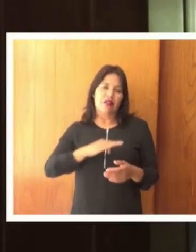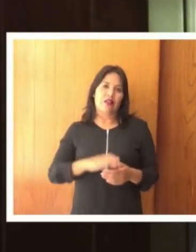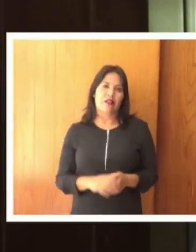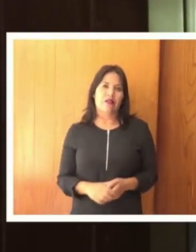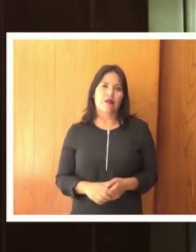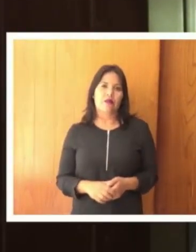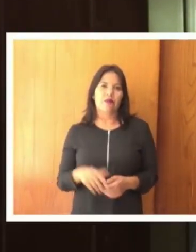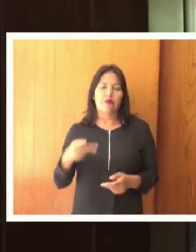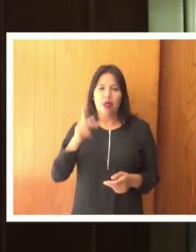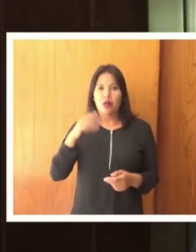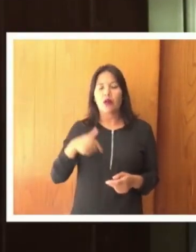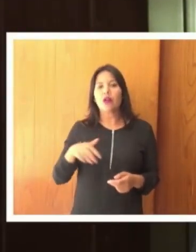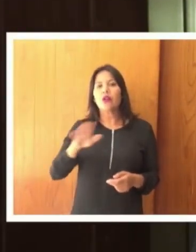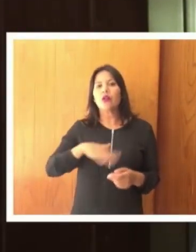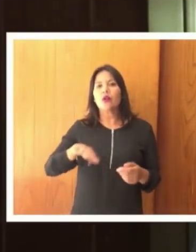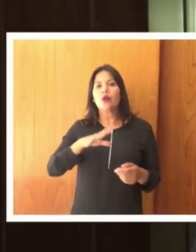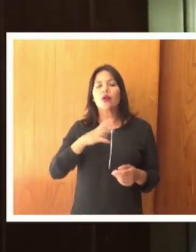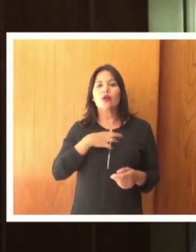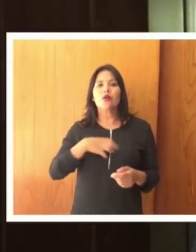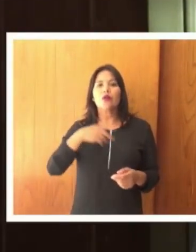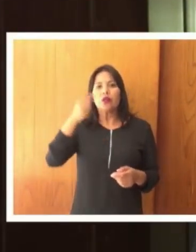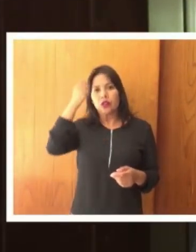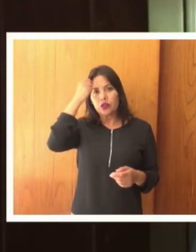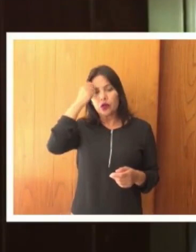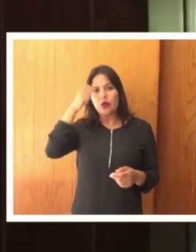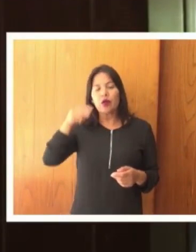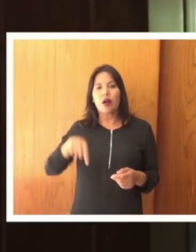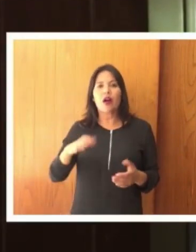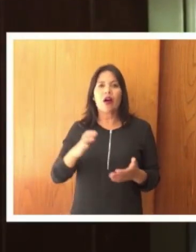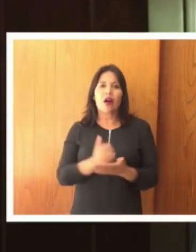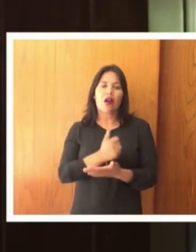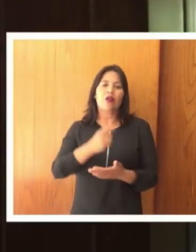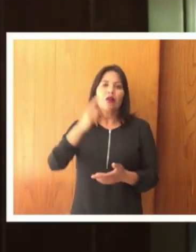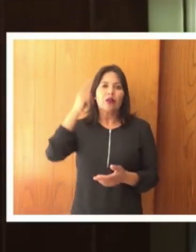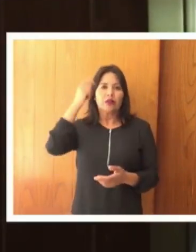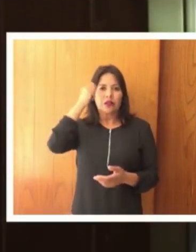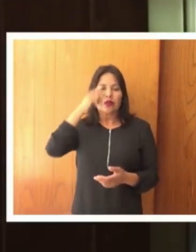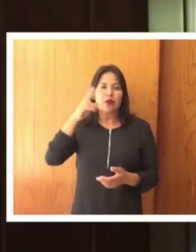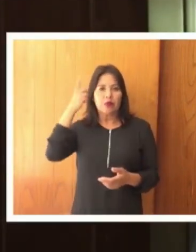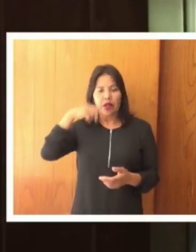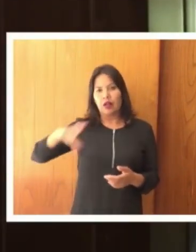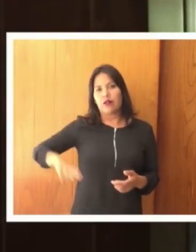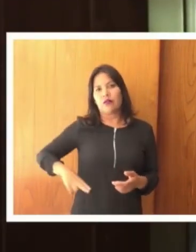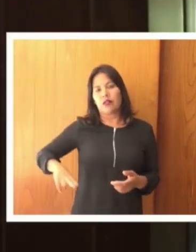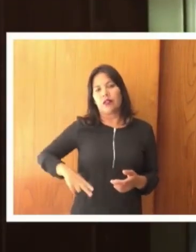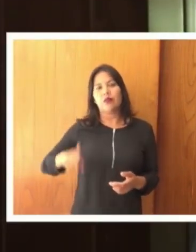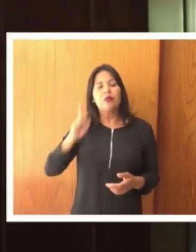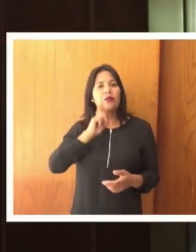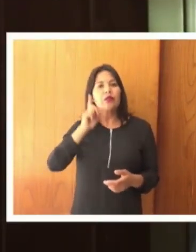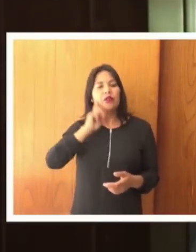del ayuntamiento de quien hoy resulta ganadora en la contienda. Una contienda que nos